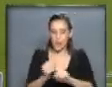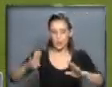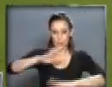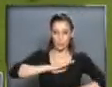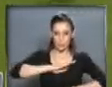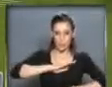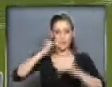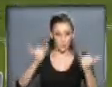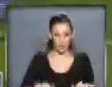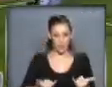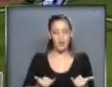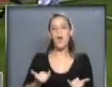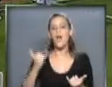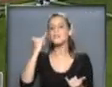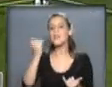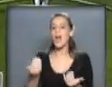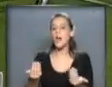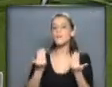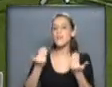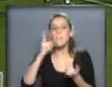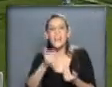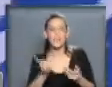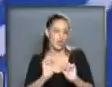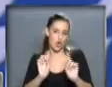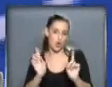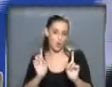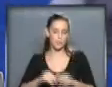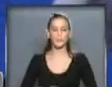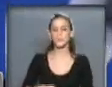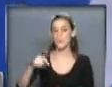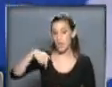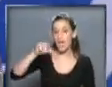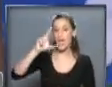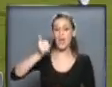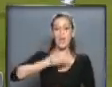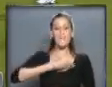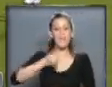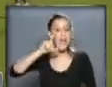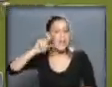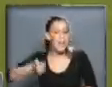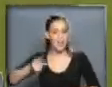De hecho, sacaba esa posibilidad de peligro. Y aquí, Rafaela generaba lo suyo.